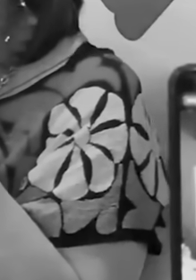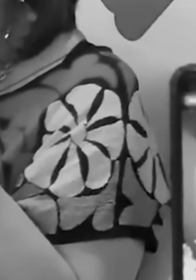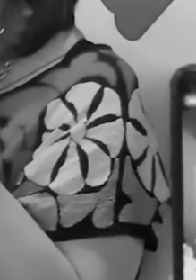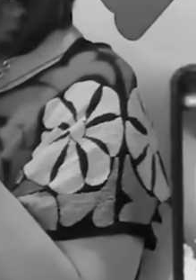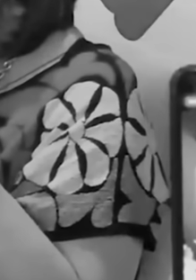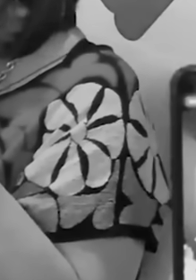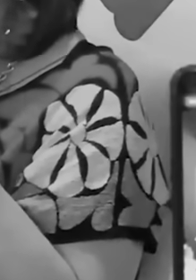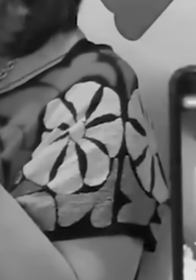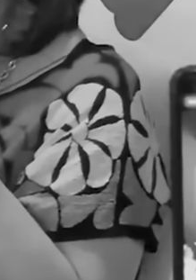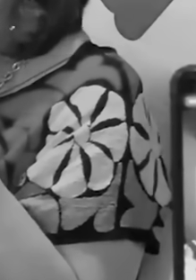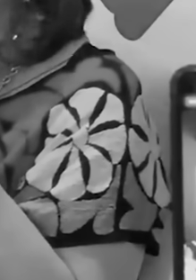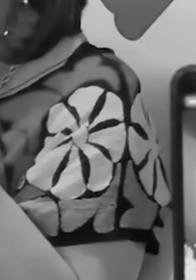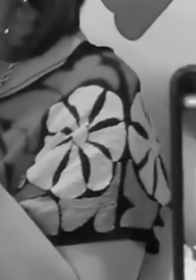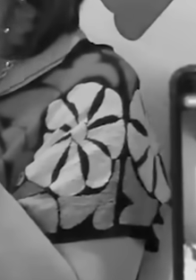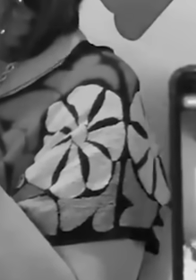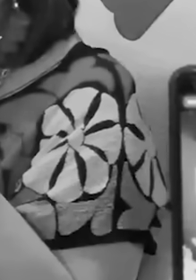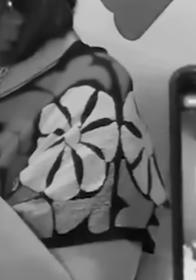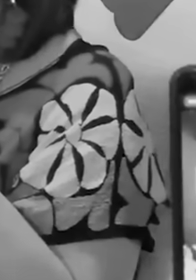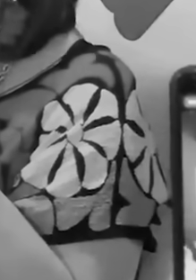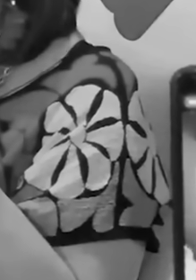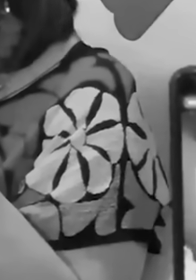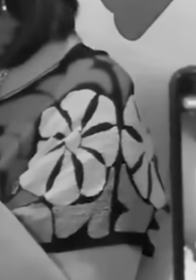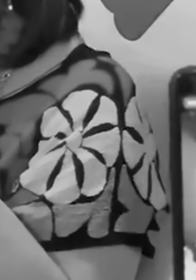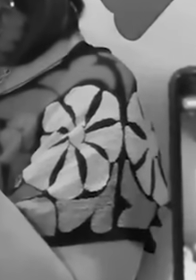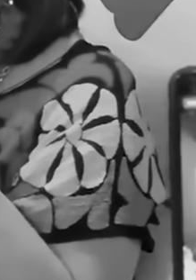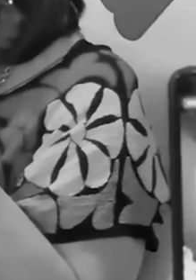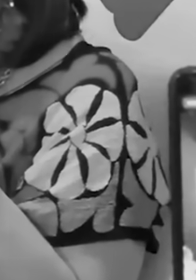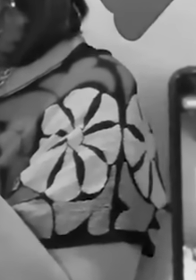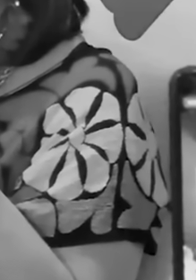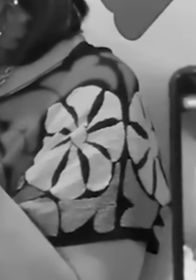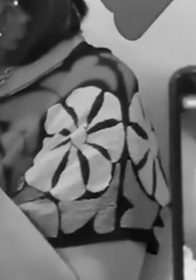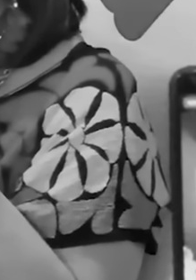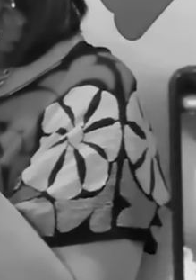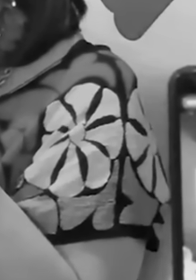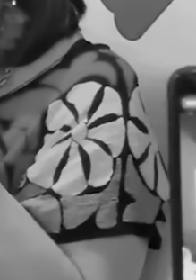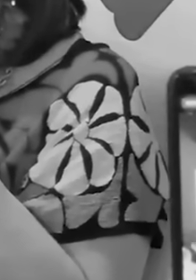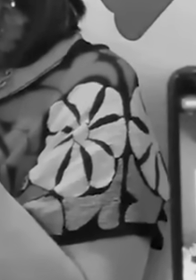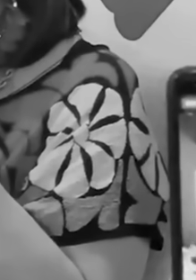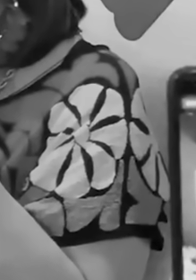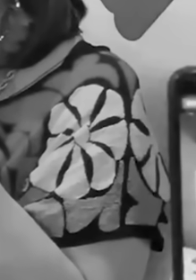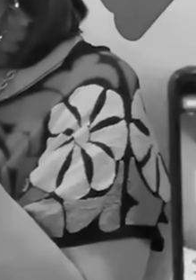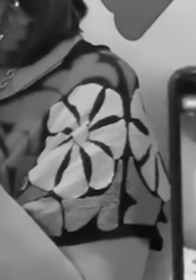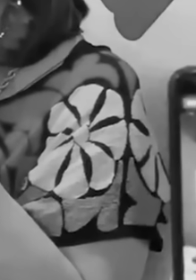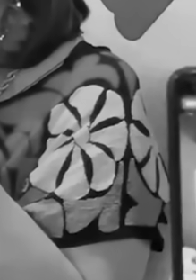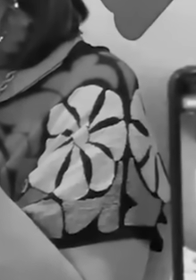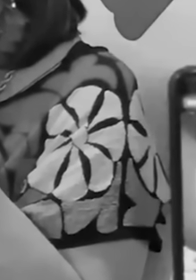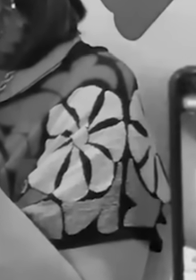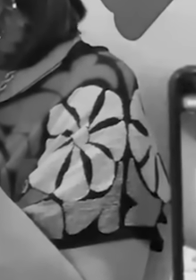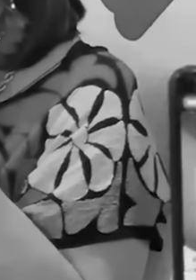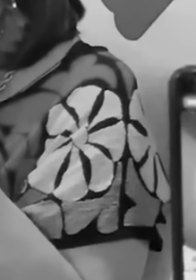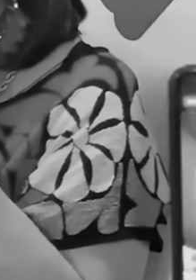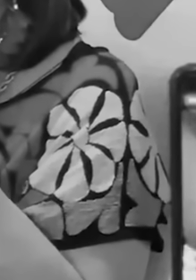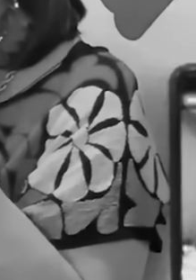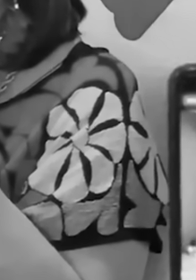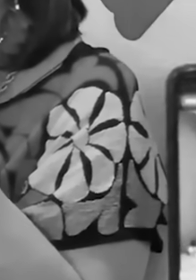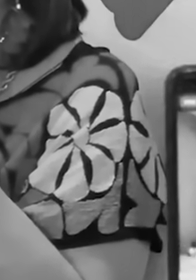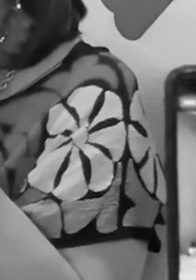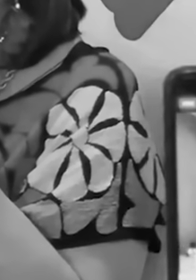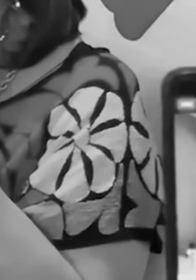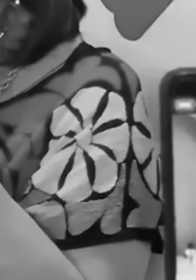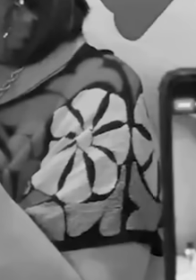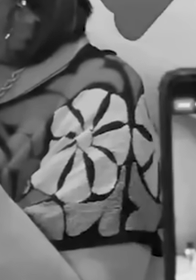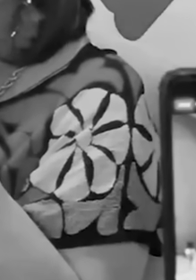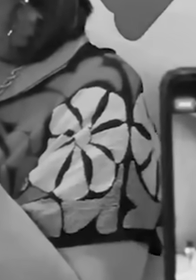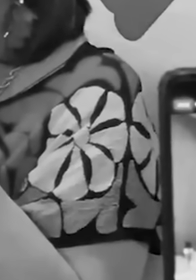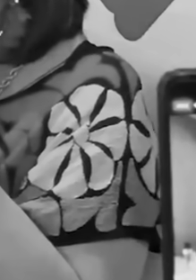una familia clase media, alta, quizá, pero hasta ahí. Pero no somos megamillonarios y que alguien quiera hacer extorsionar a mi hija en el negocio